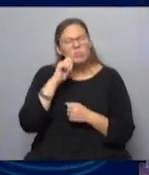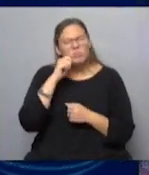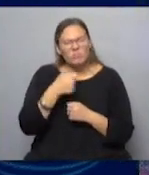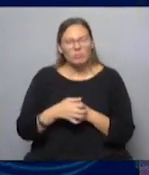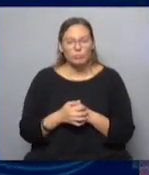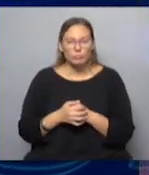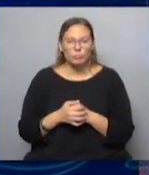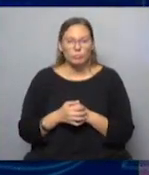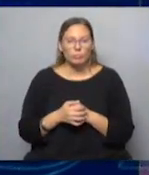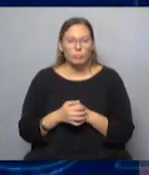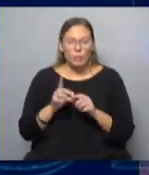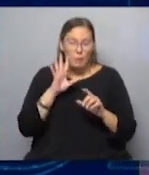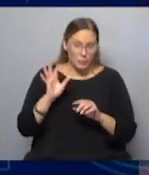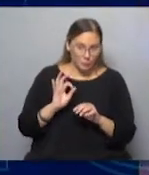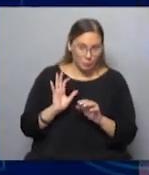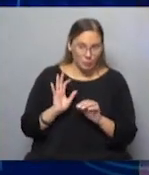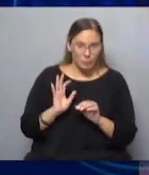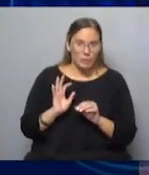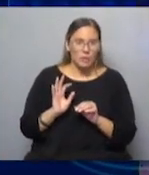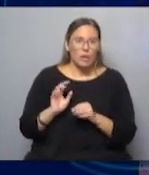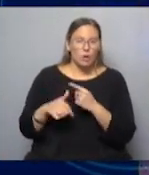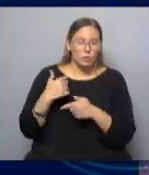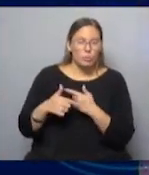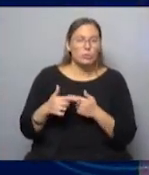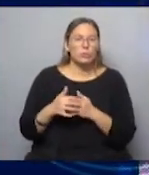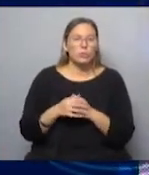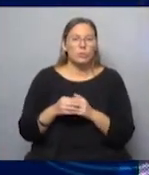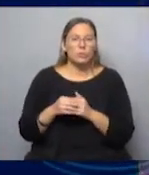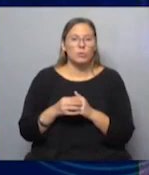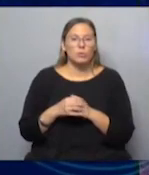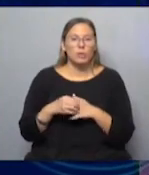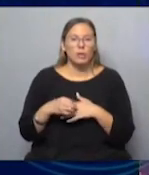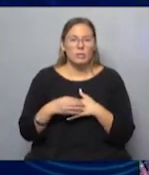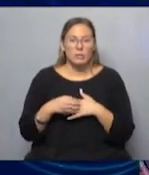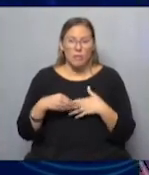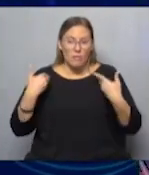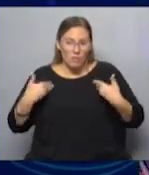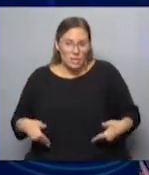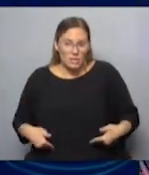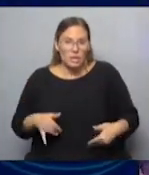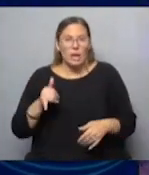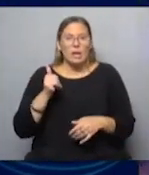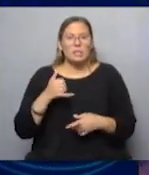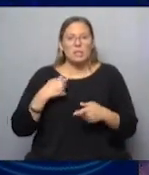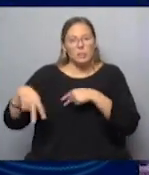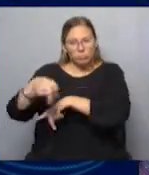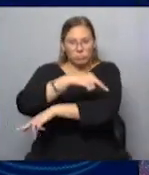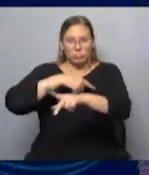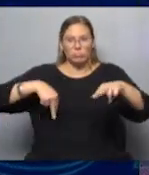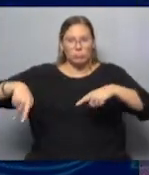es bastante el perdón que siento sobre la obra es bastante física y sin